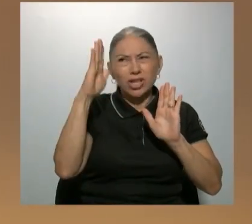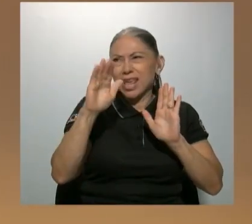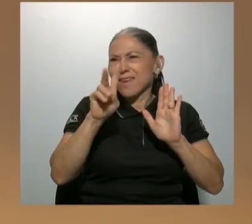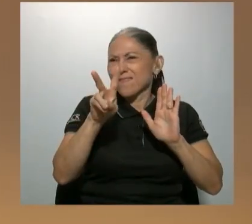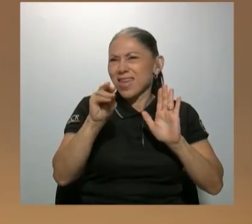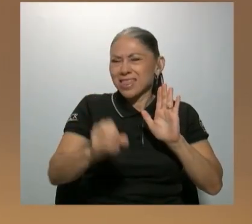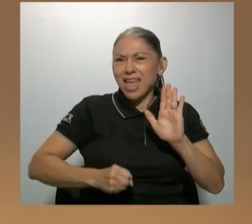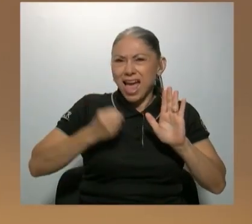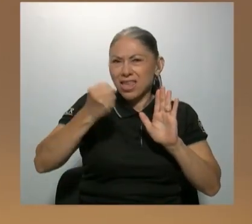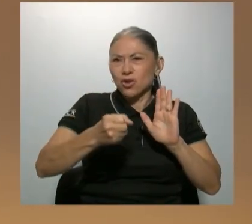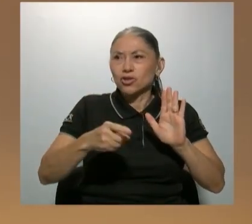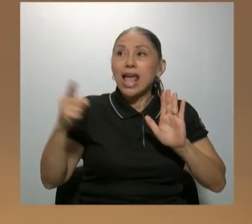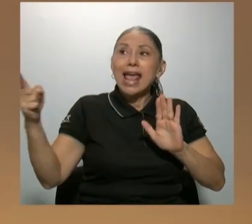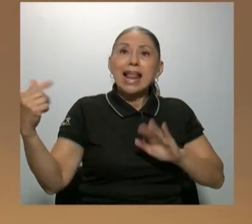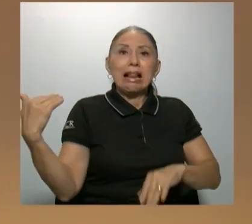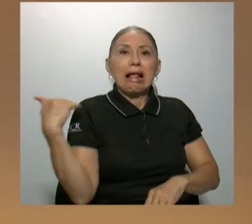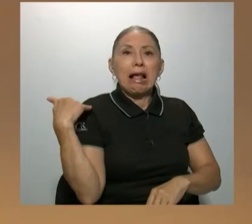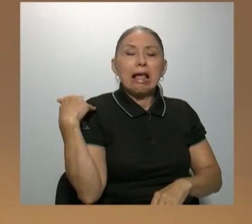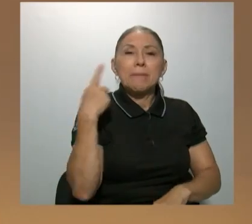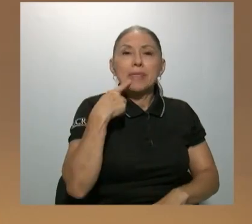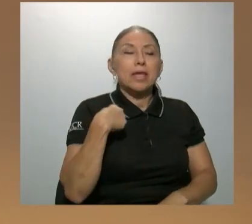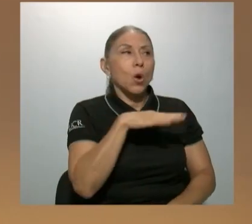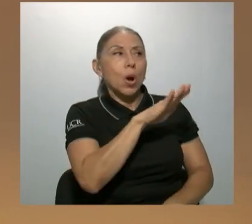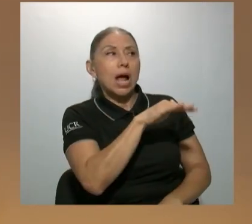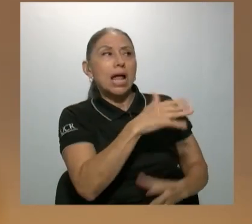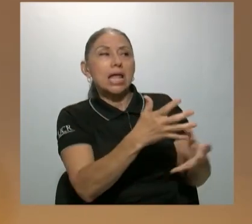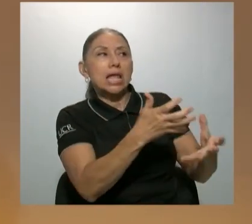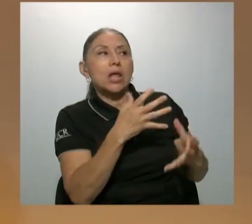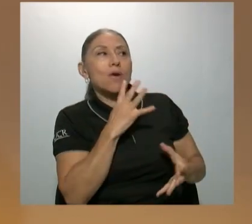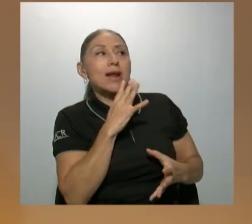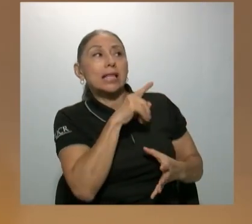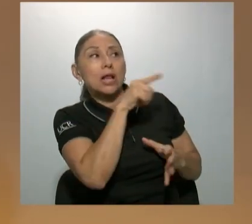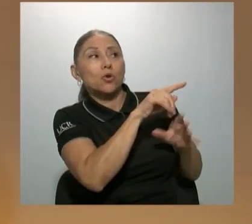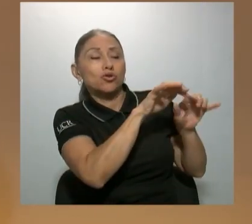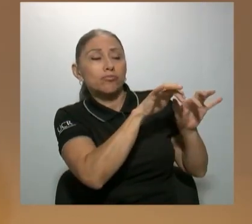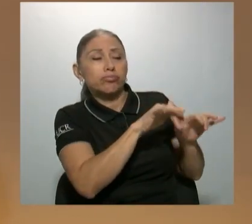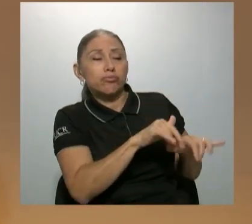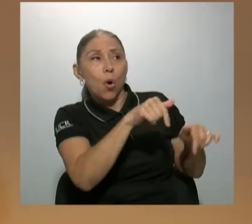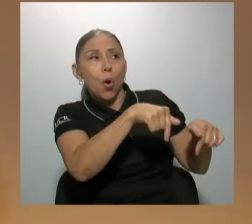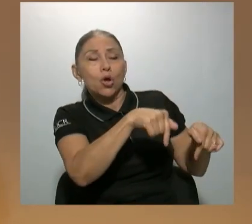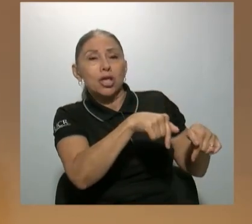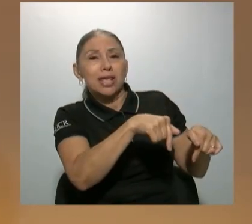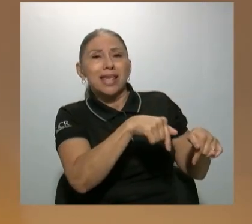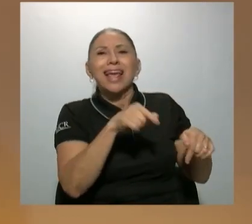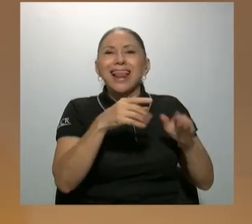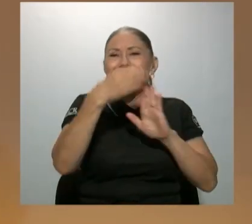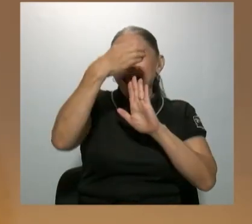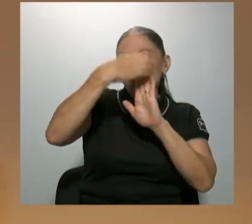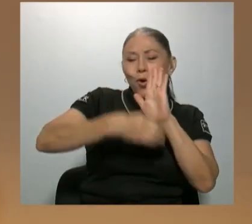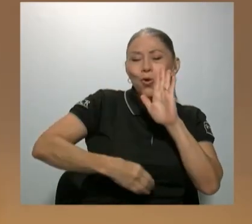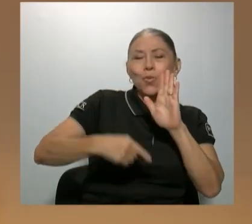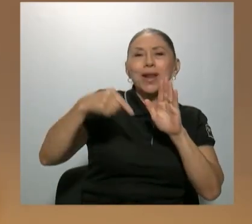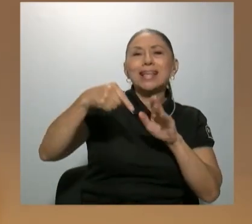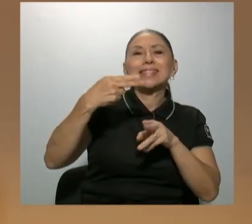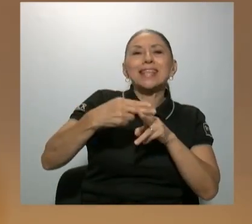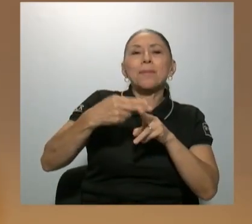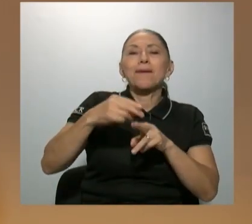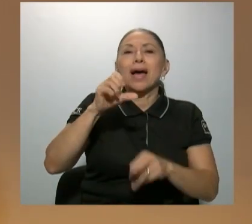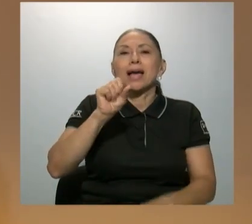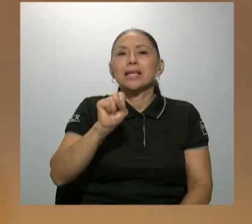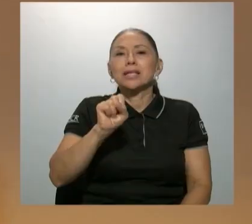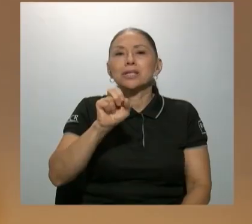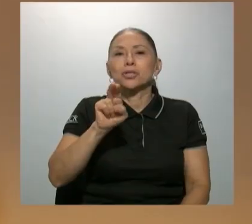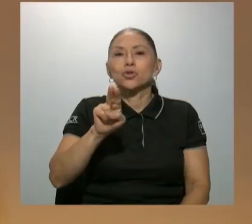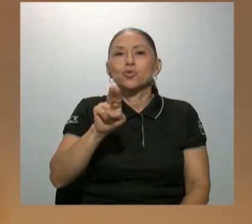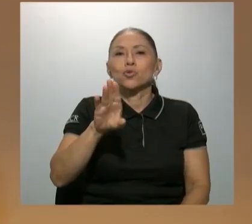Me llamó y me dijo, quiero hablarte del tema de la columna de hoy. Y la columna se llamaba la sucesión. Yo estaba pensando en